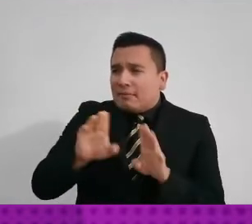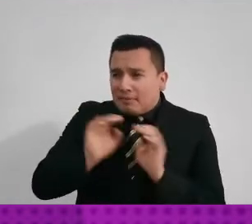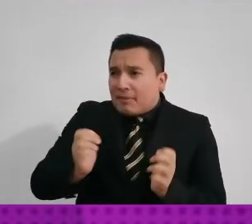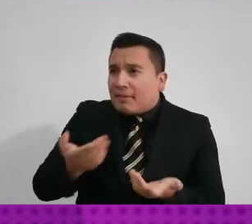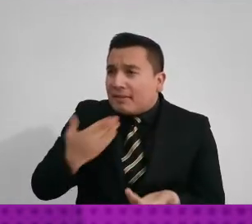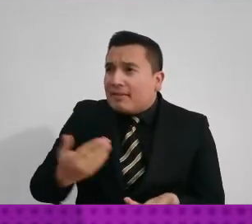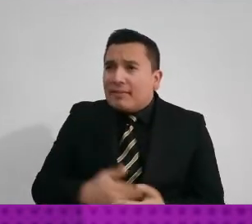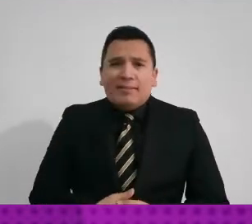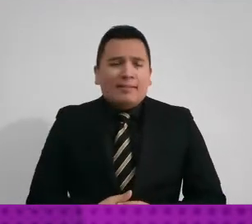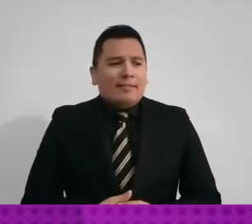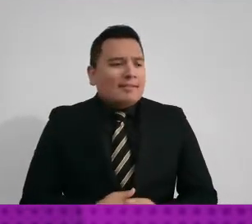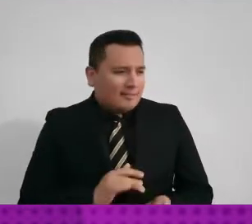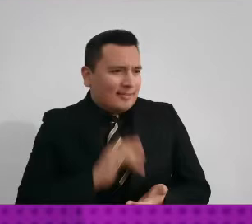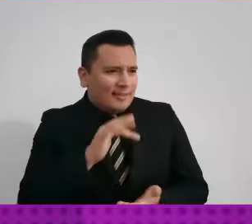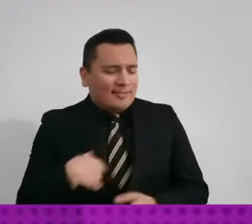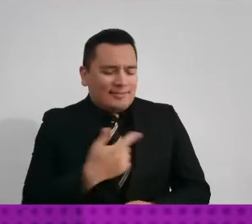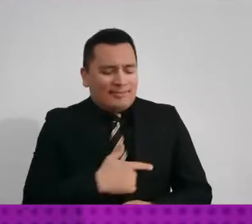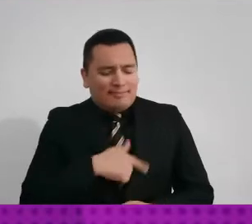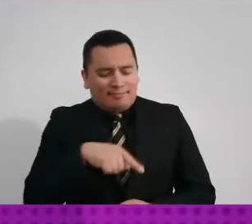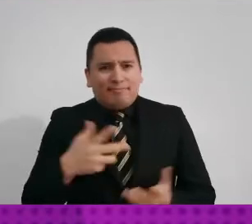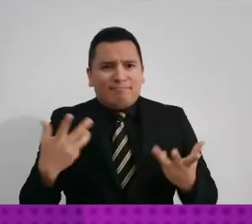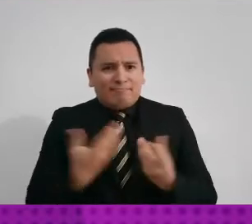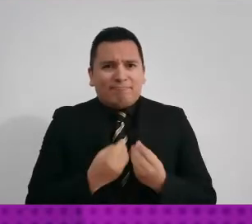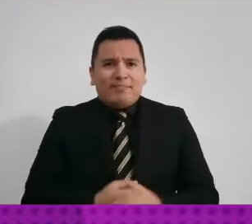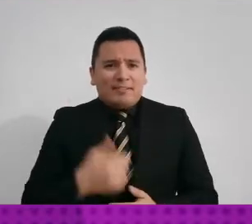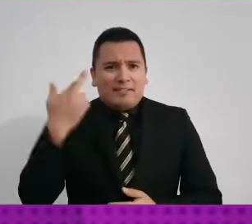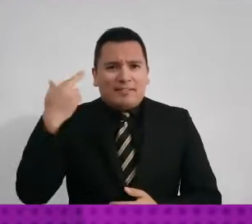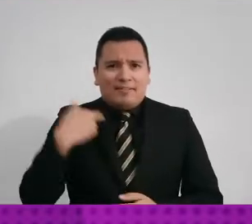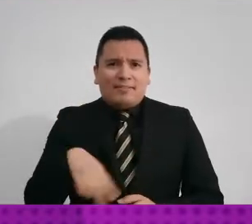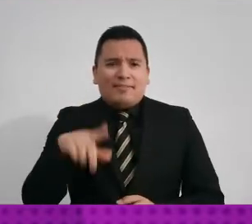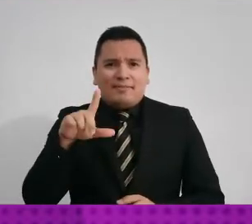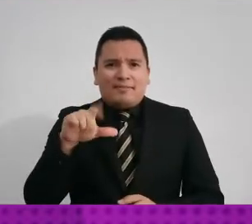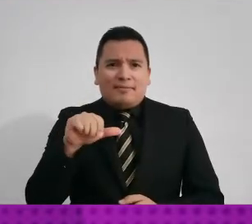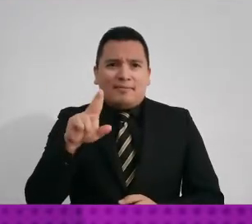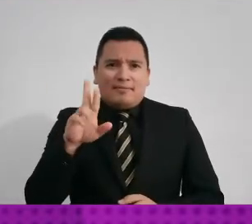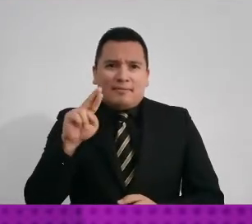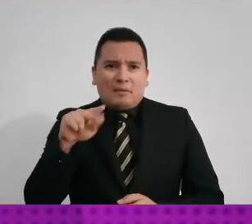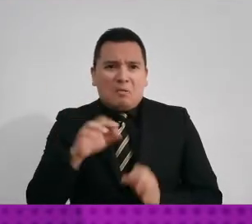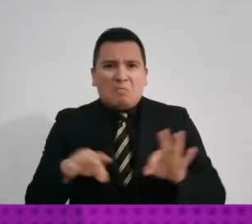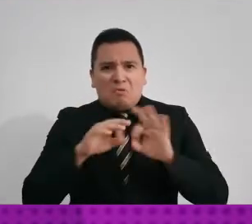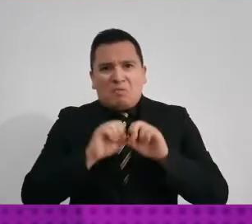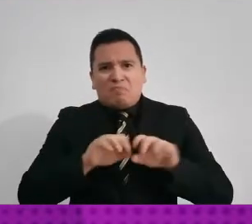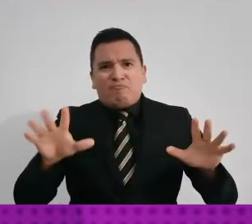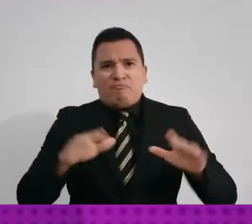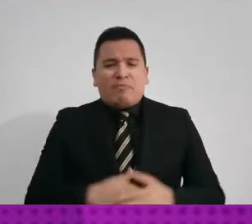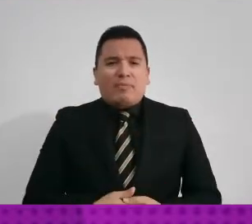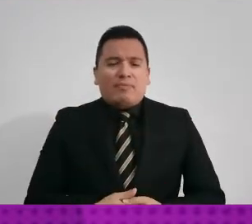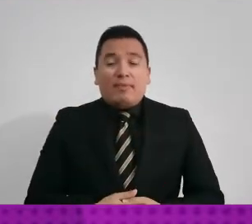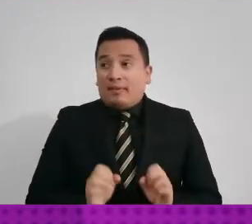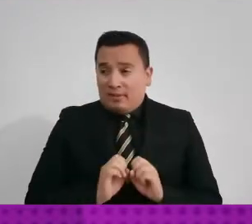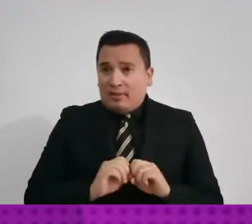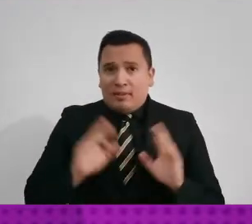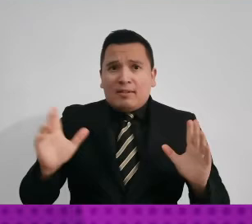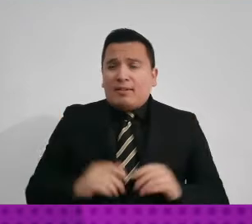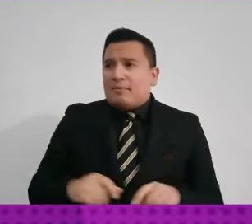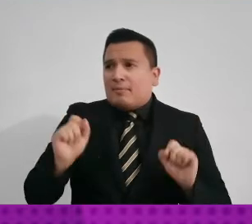Urna. Gracias, Guillermo. Al contrario, es para mí un gusto estar aquí en este espacio de tan importante difusión. Claro